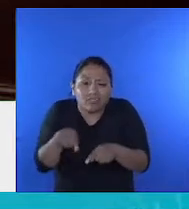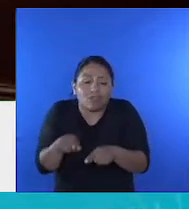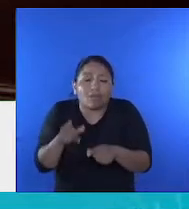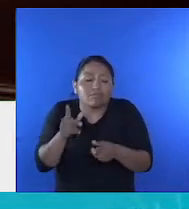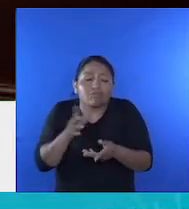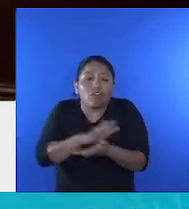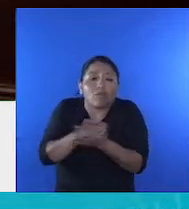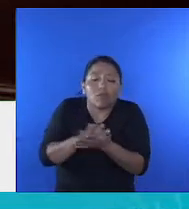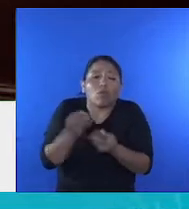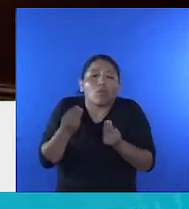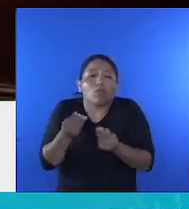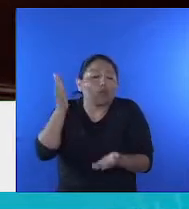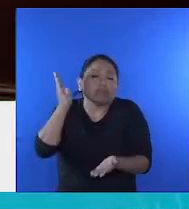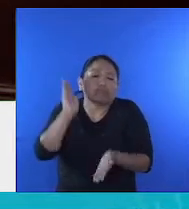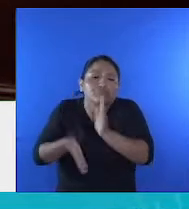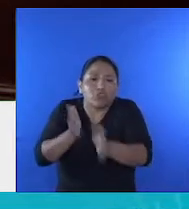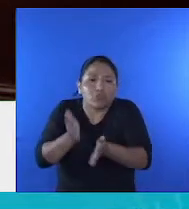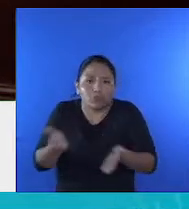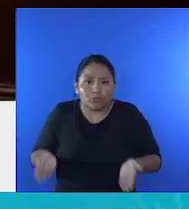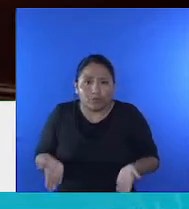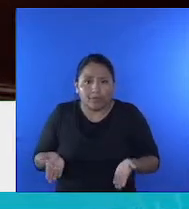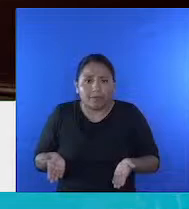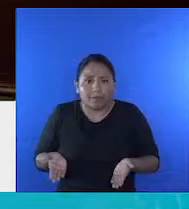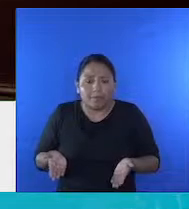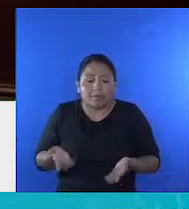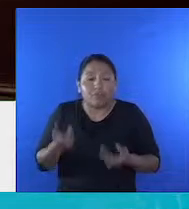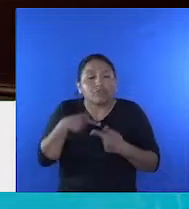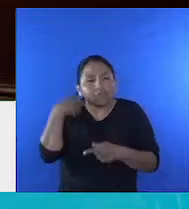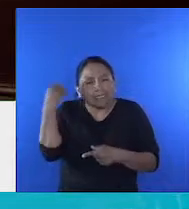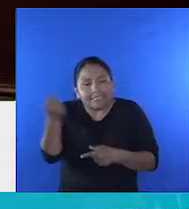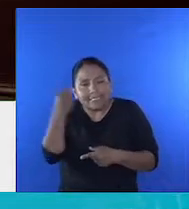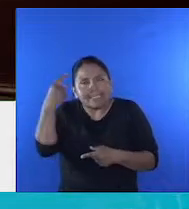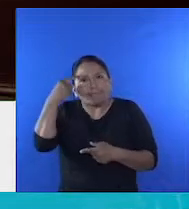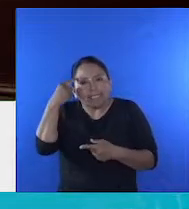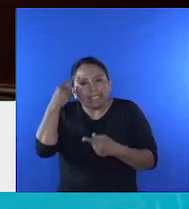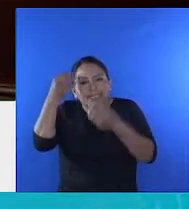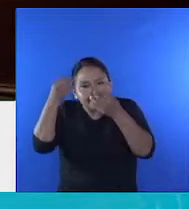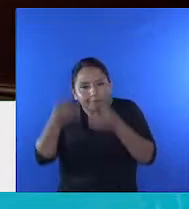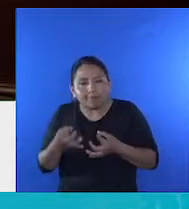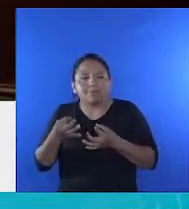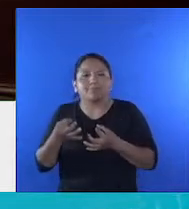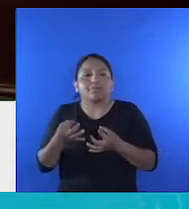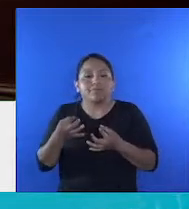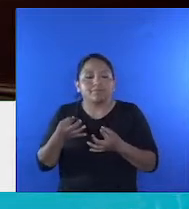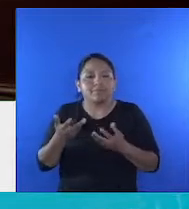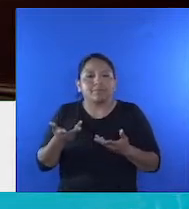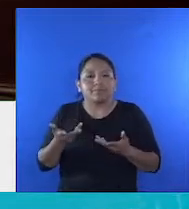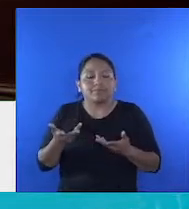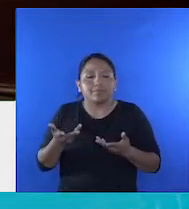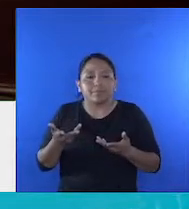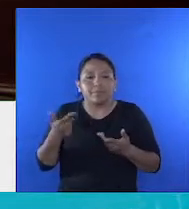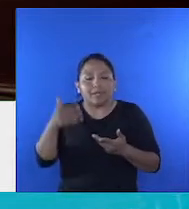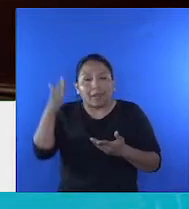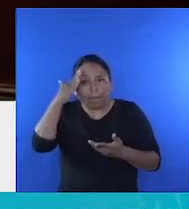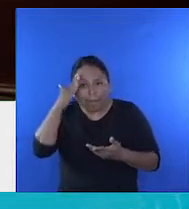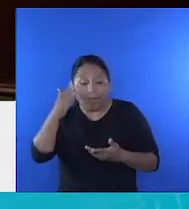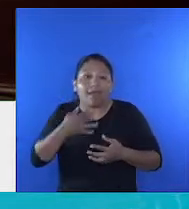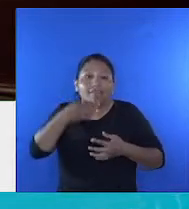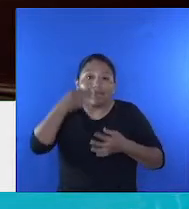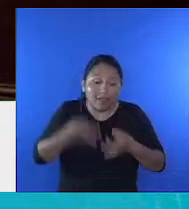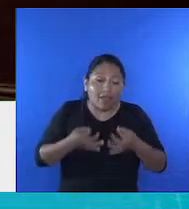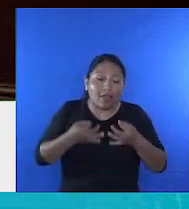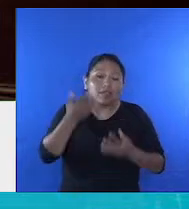tortura. Entonces creo que es fundamental poder pensar en estas cosas para buscar memoria,